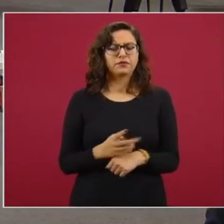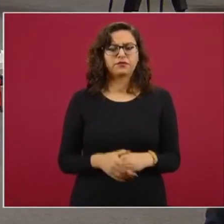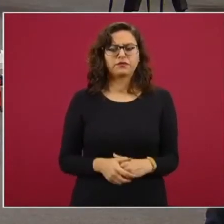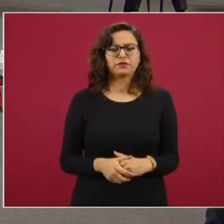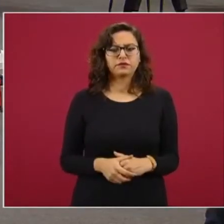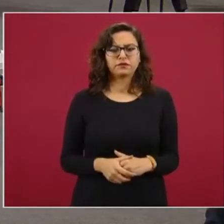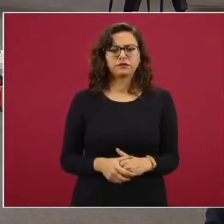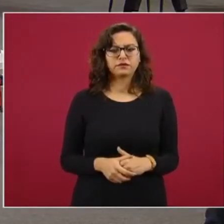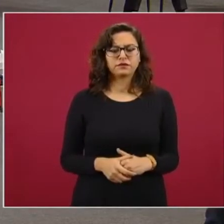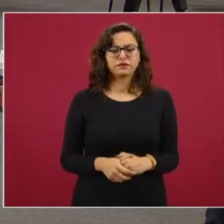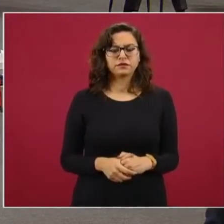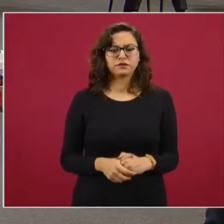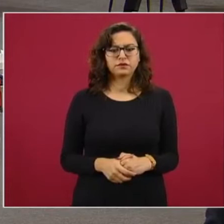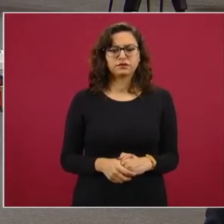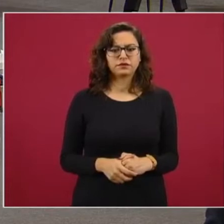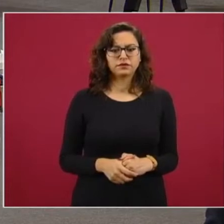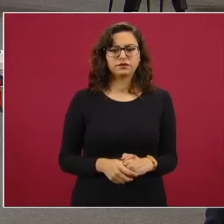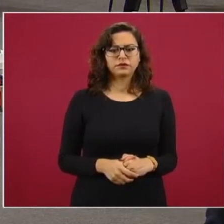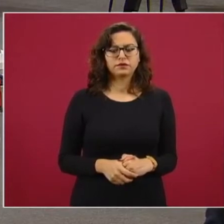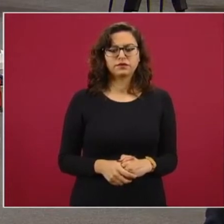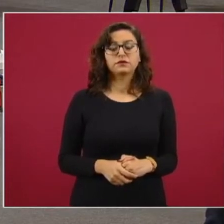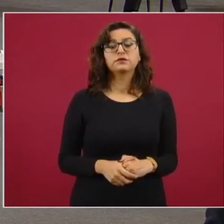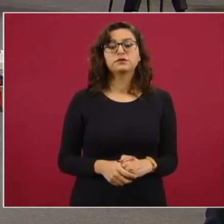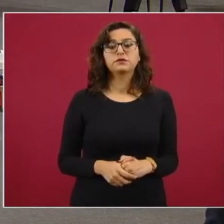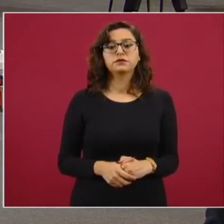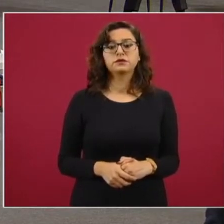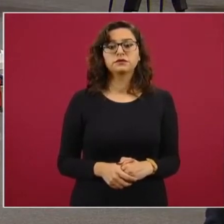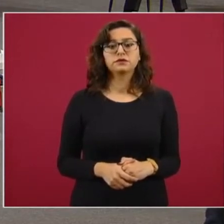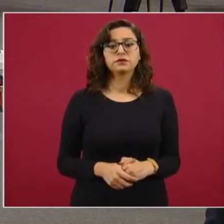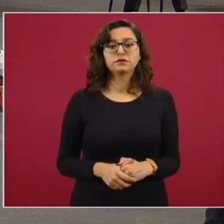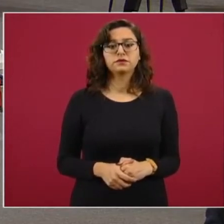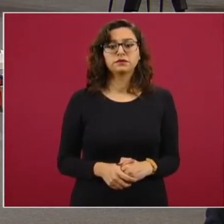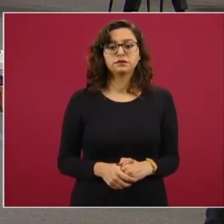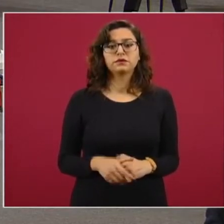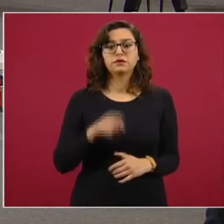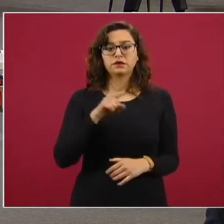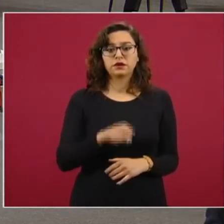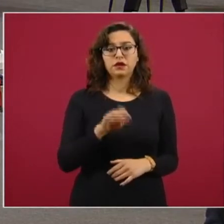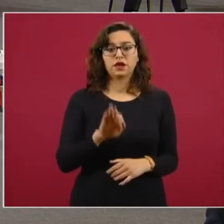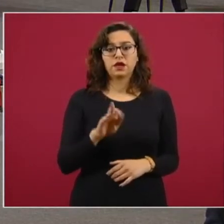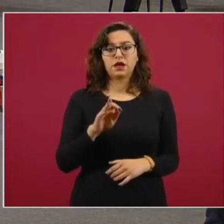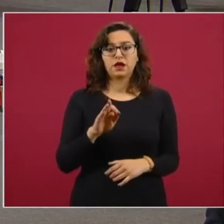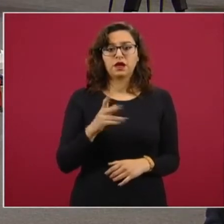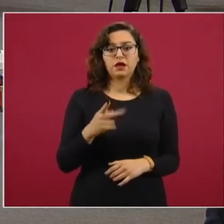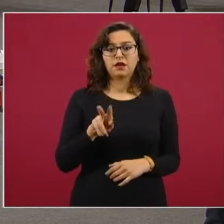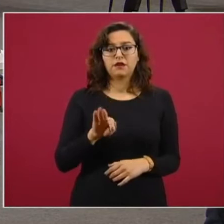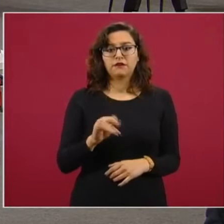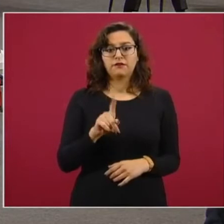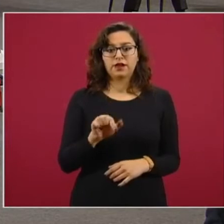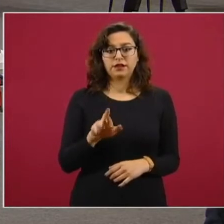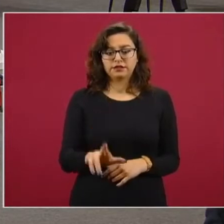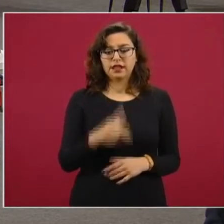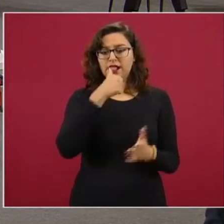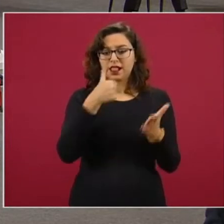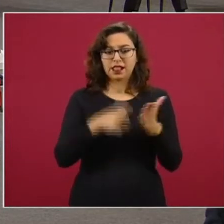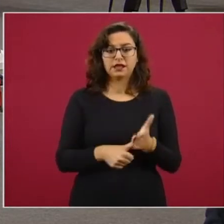Bueno, se publicó una carta abierta del CEO de Pfizer el día